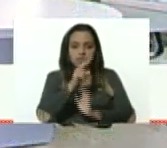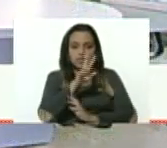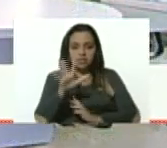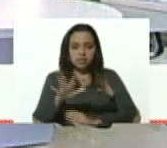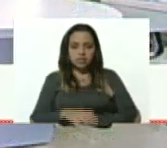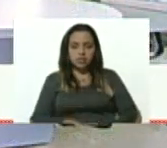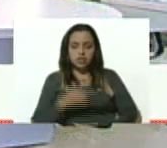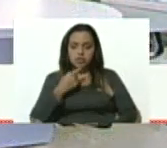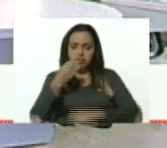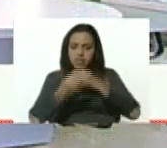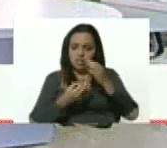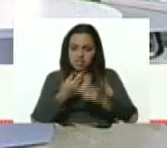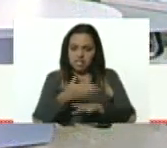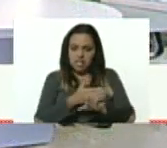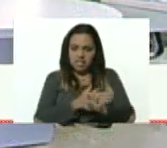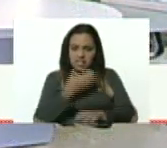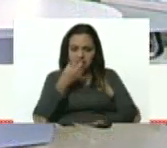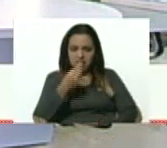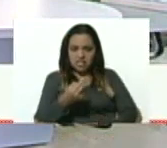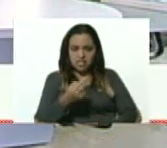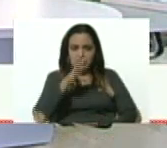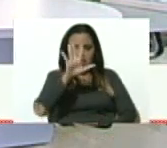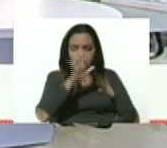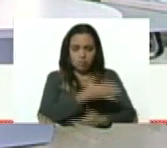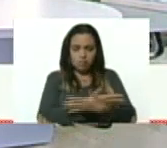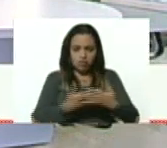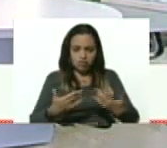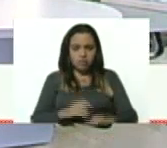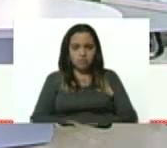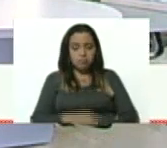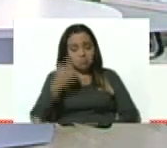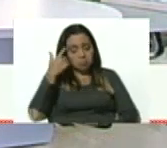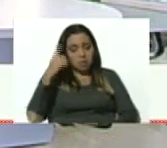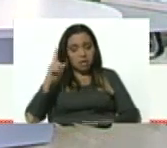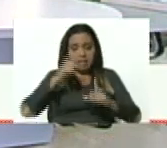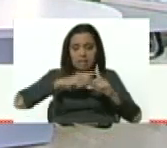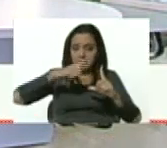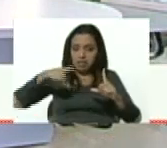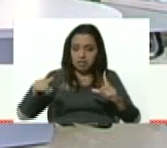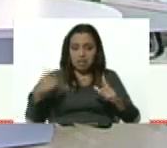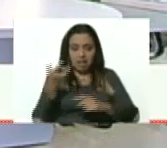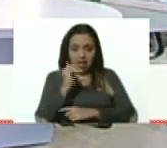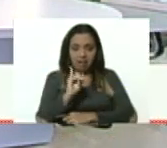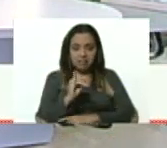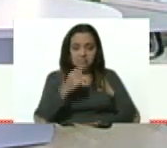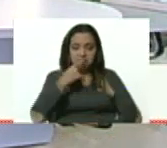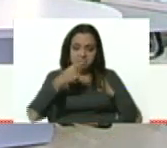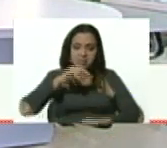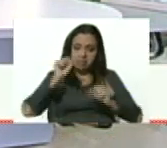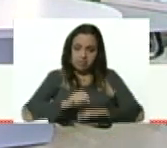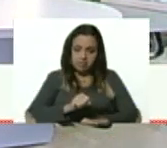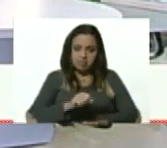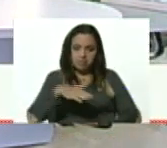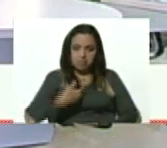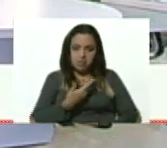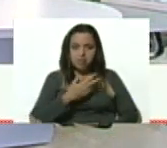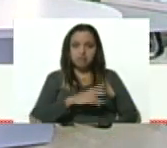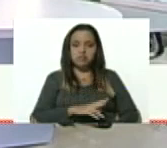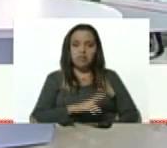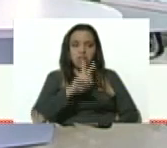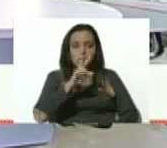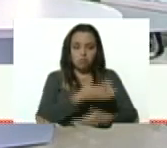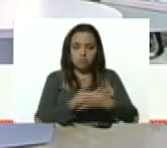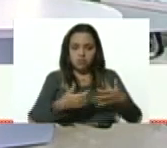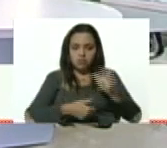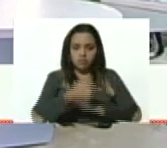5 millones de viviendas. Pareciera la lógica estadística decir que sí, que con 2 millones de viviendas